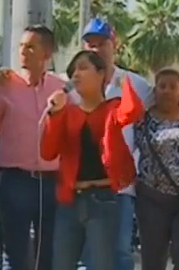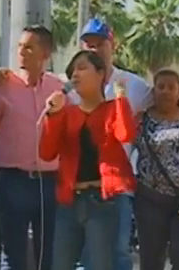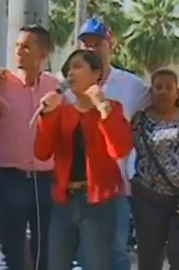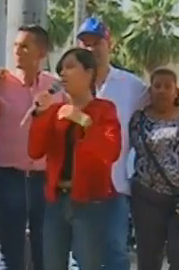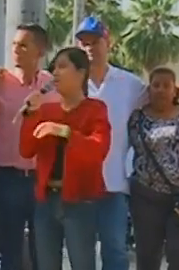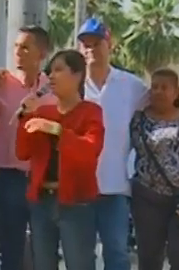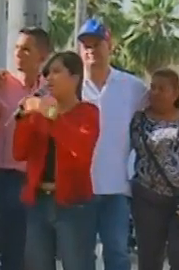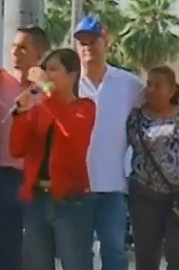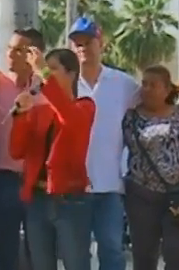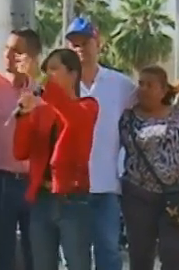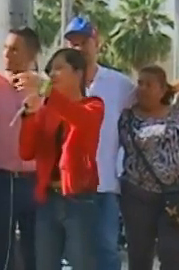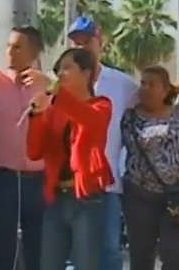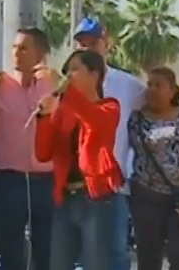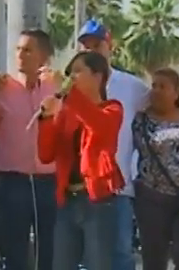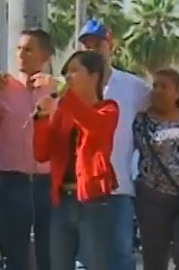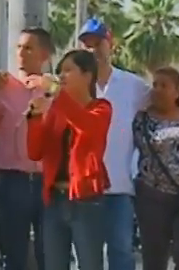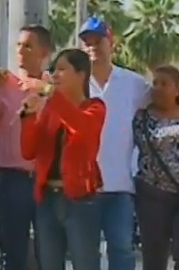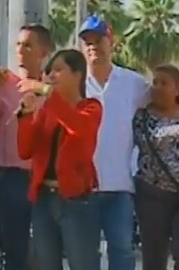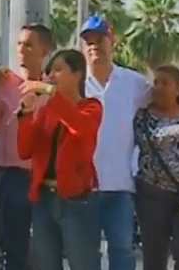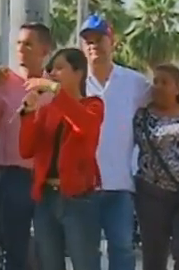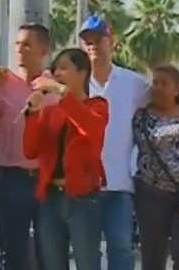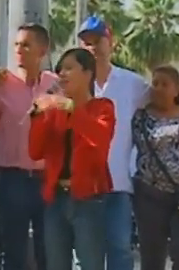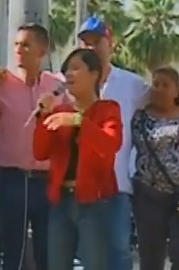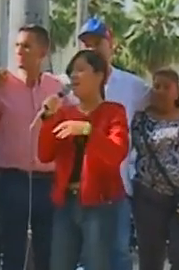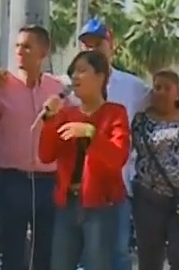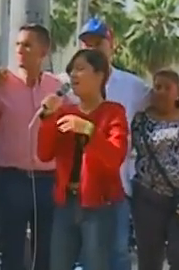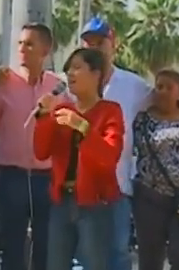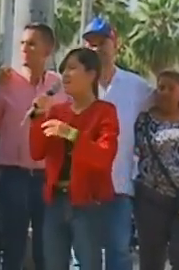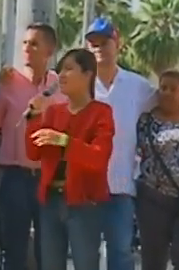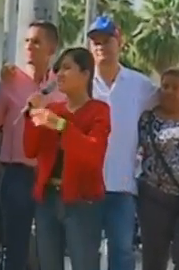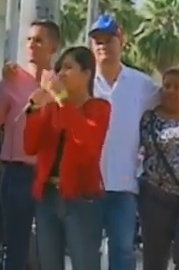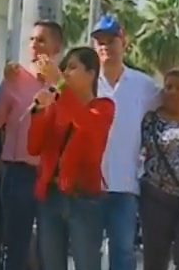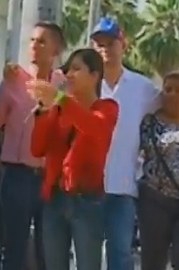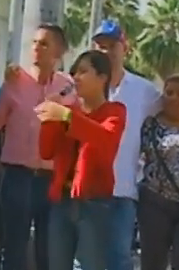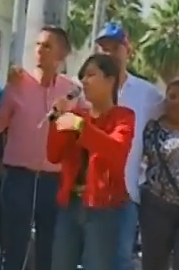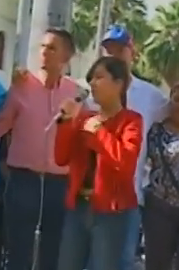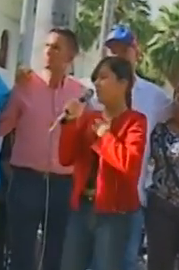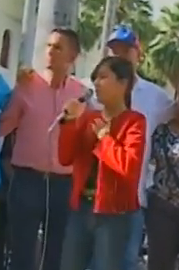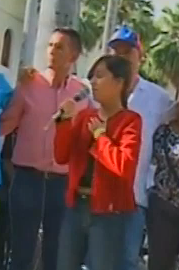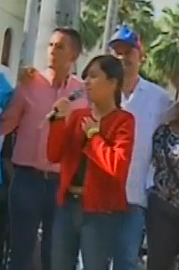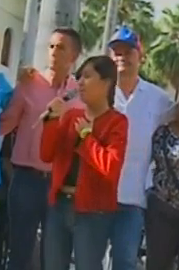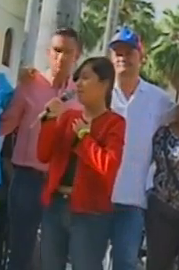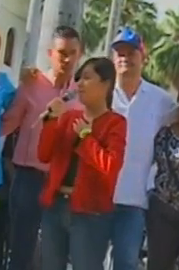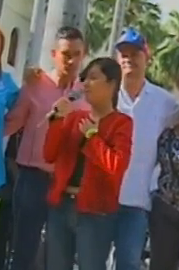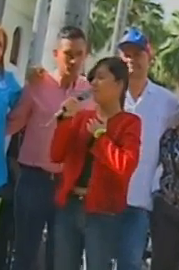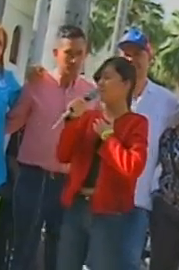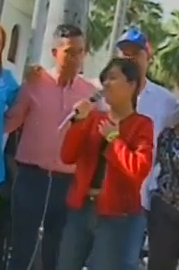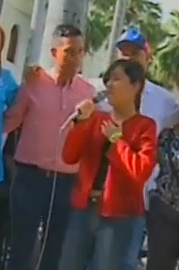la